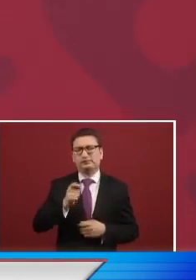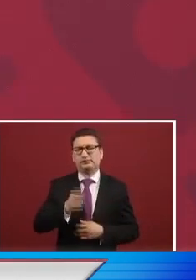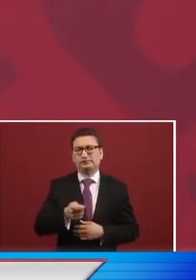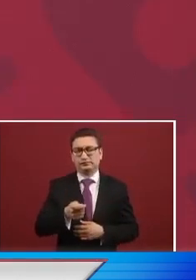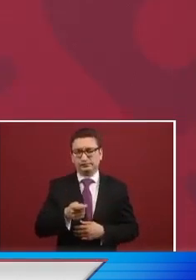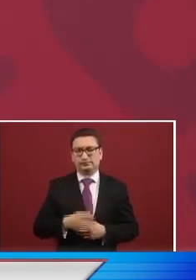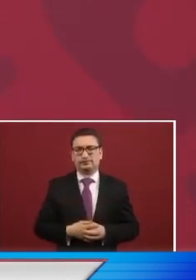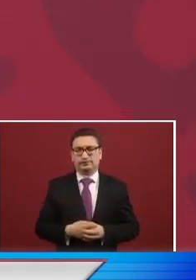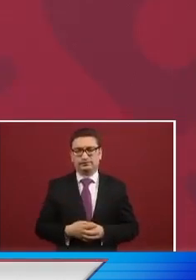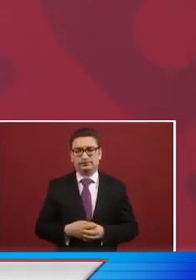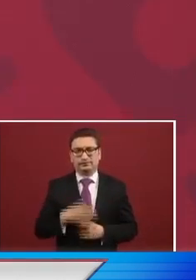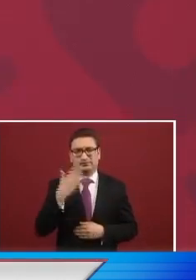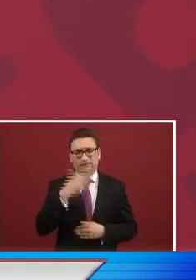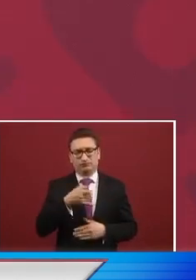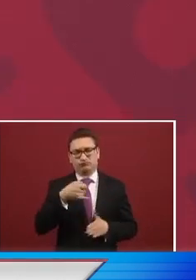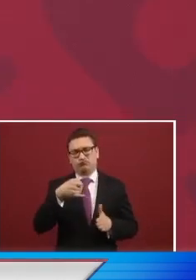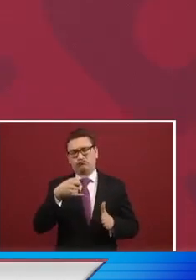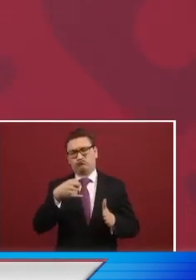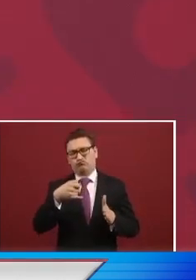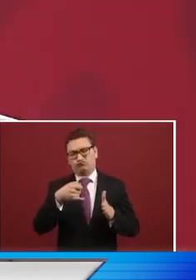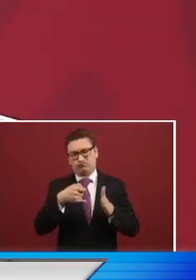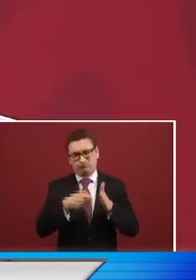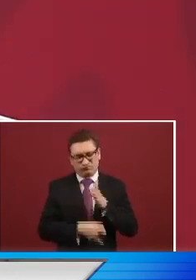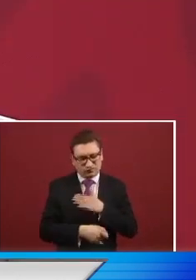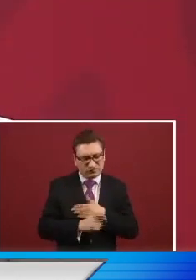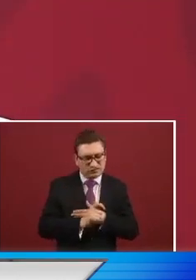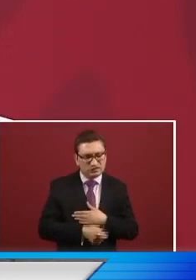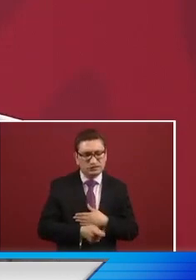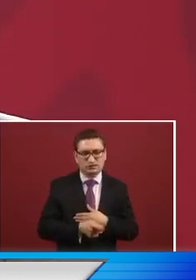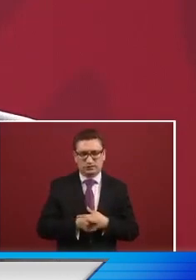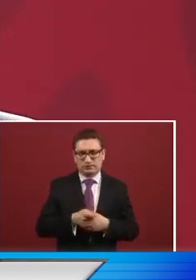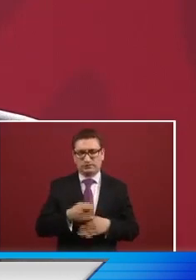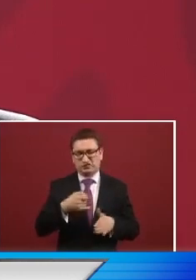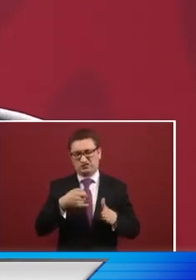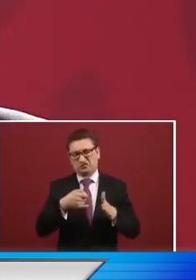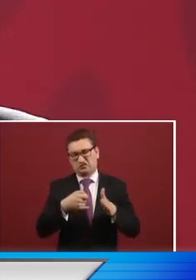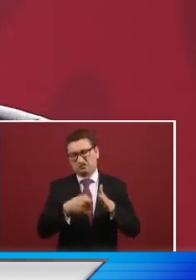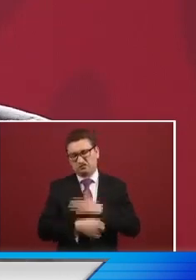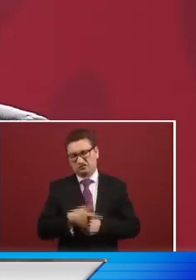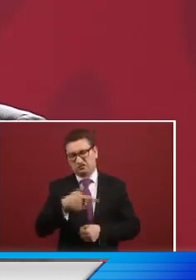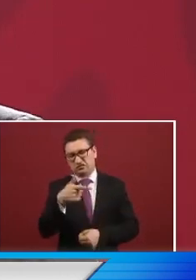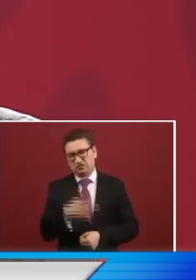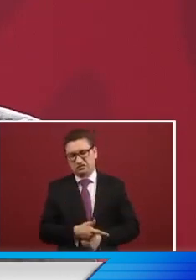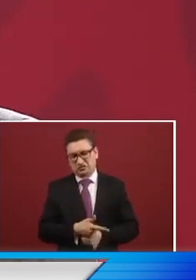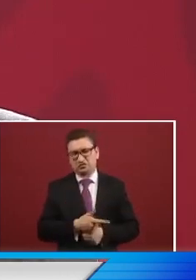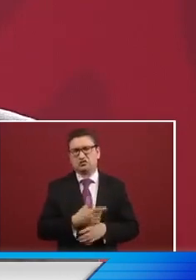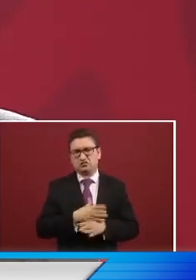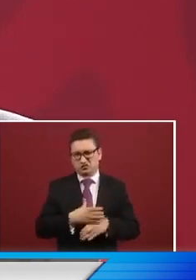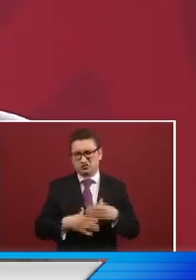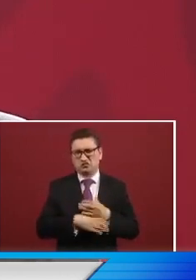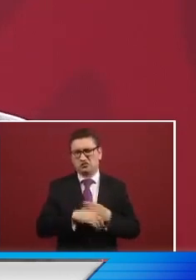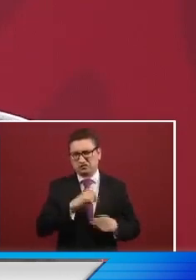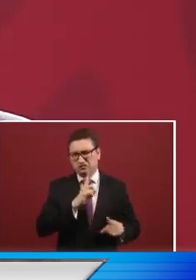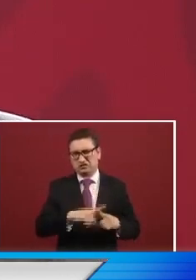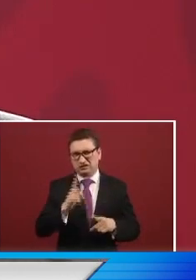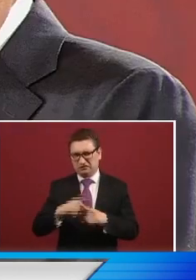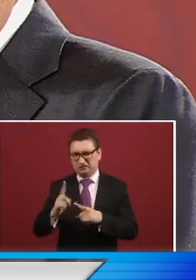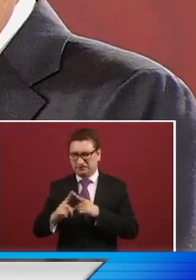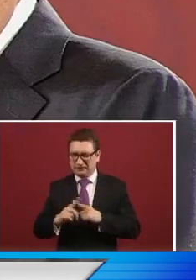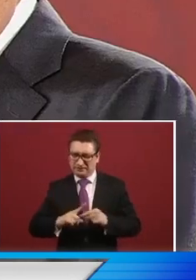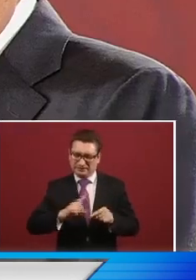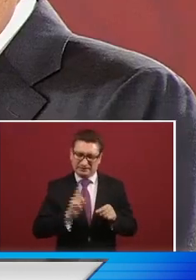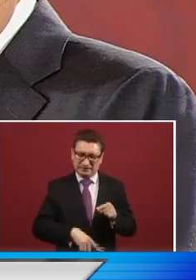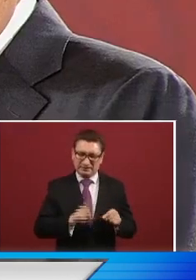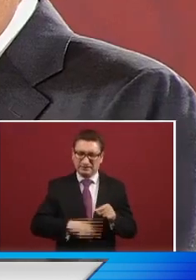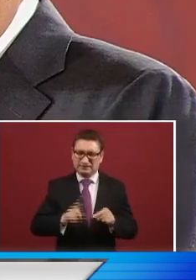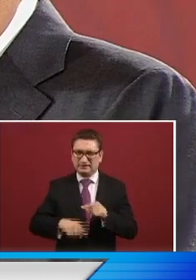es la compra planeada para el segundo semestre del 2019 de vacunas, antirretrovirales, medicamentos de patente y material de